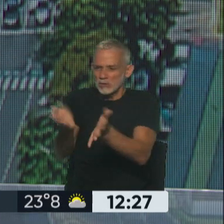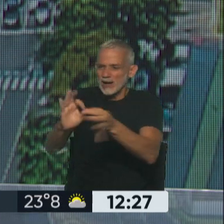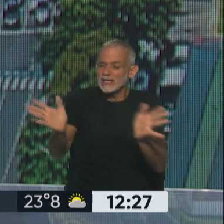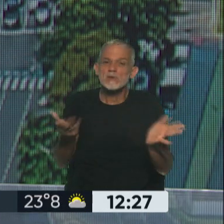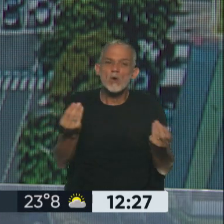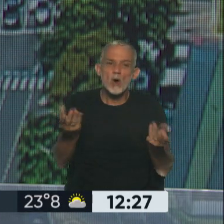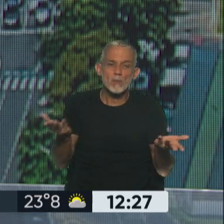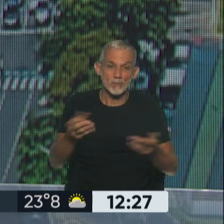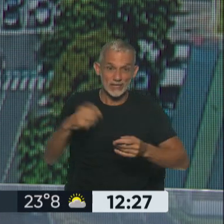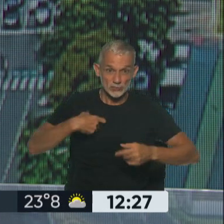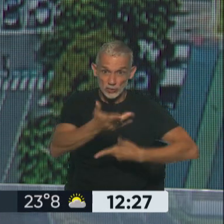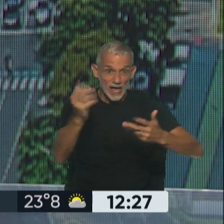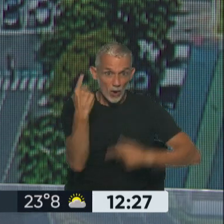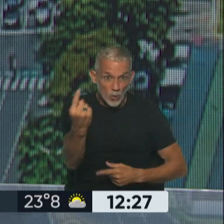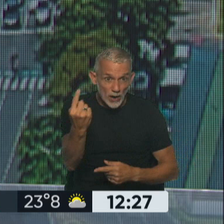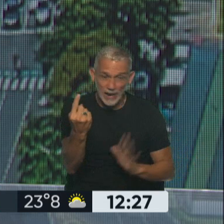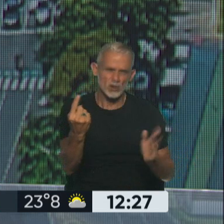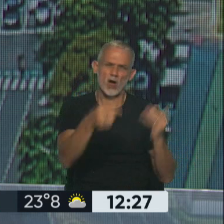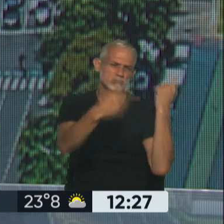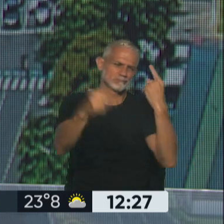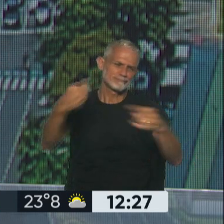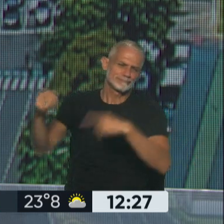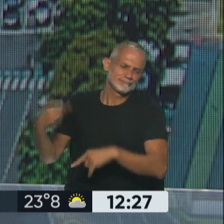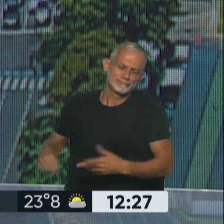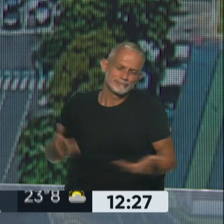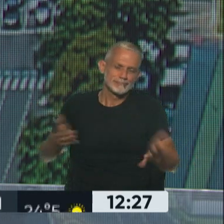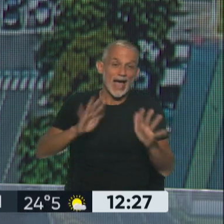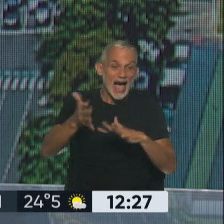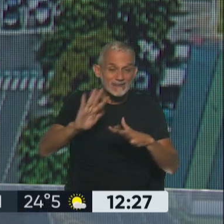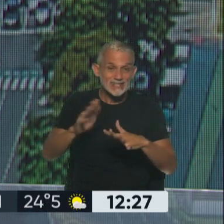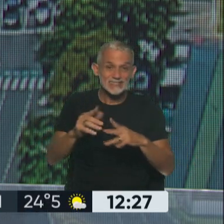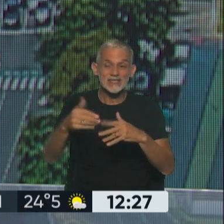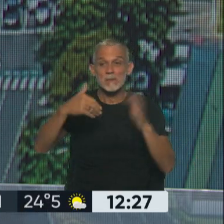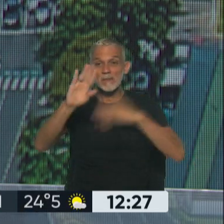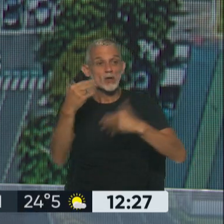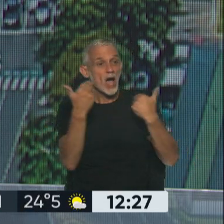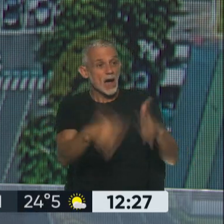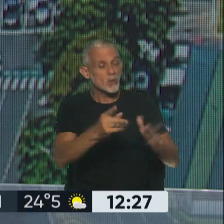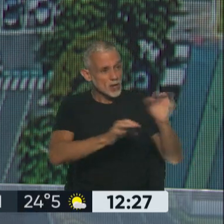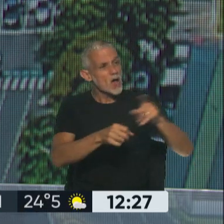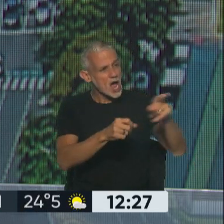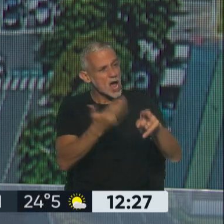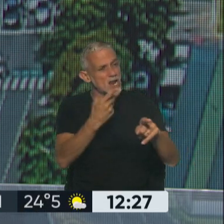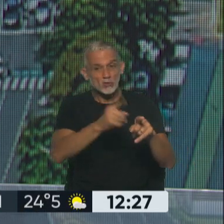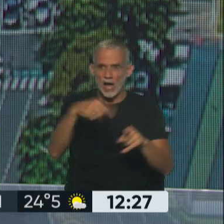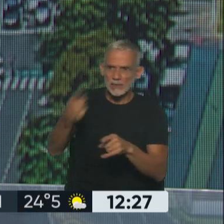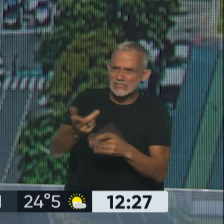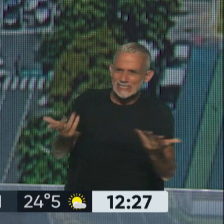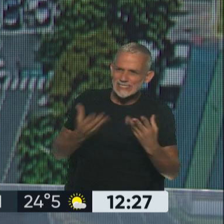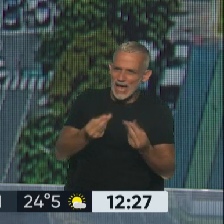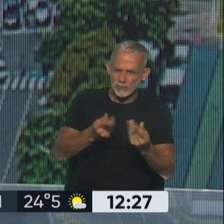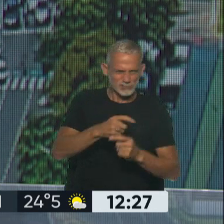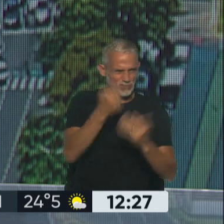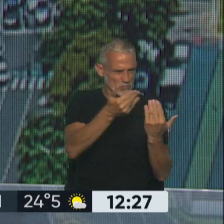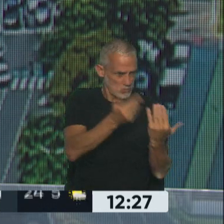hay una sola sociedad, que la sociedad es diversa, que a veces apoya mayoritariamente a un proyecto, a veces esos apoyos